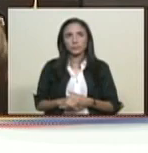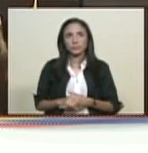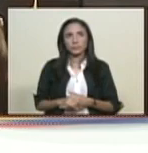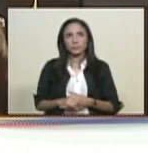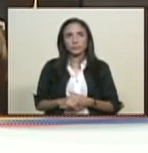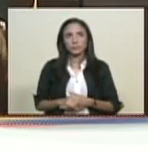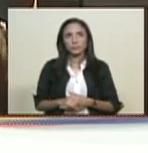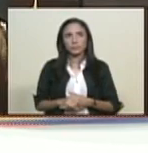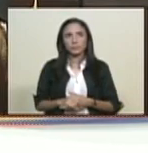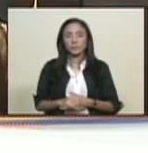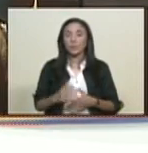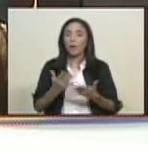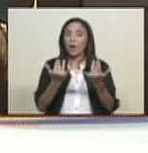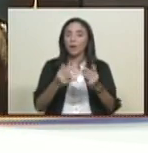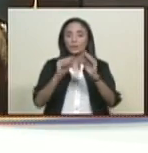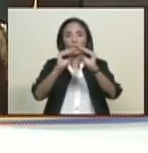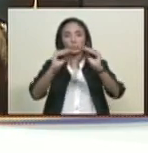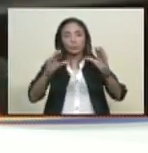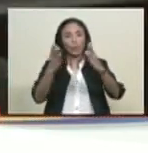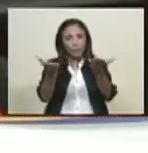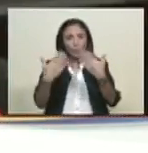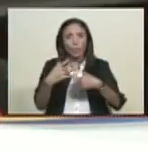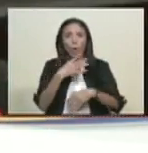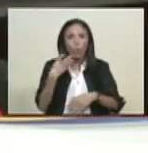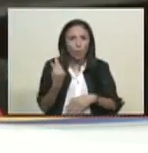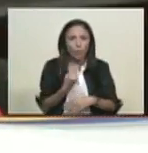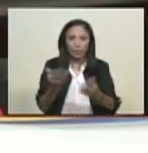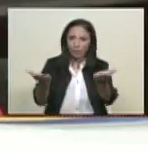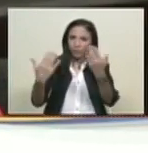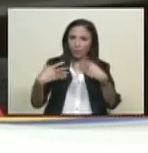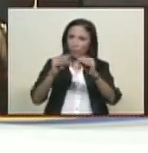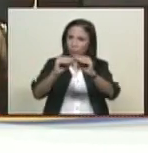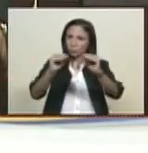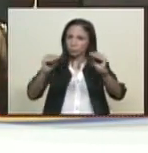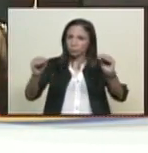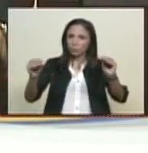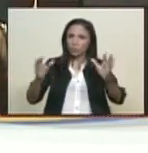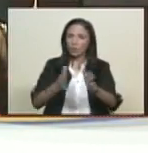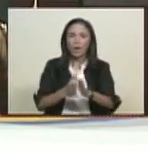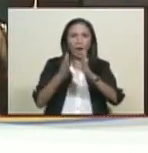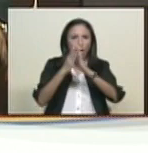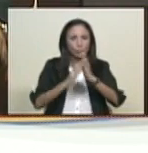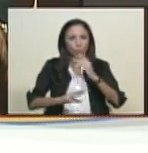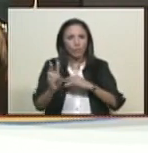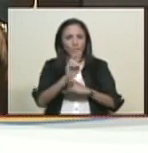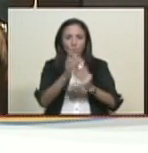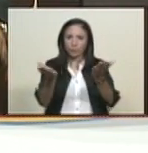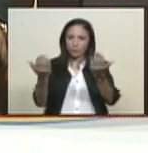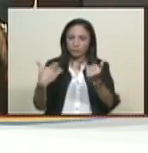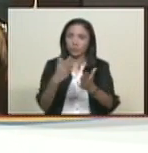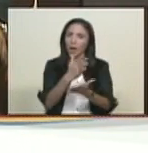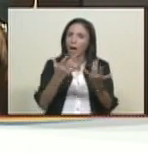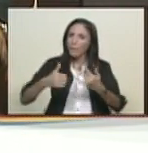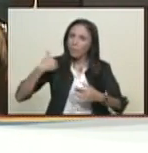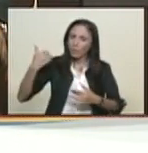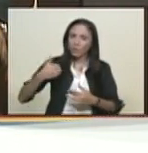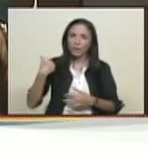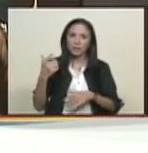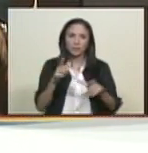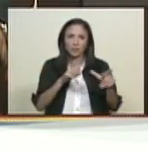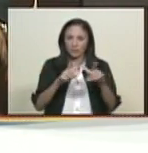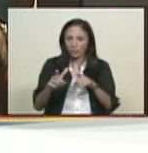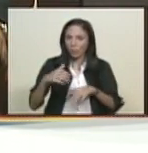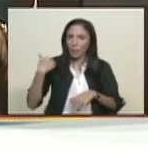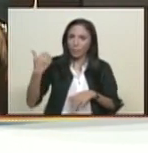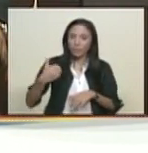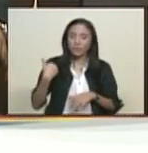Moreno, le hago un llamado a la juventud venezolana. Le hago un llamado al pueblo de Venezuela que aprovechemos desde